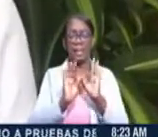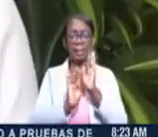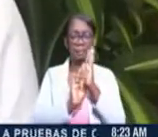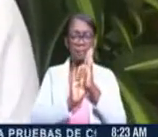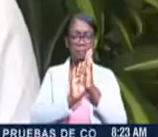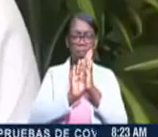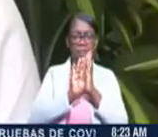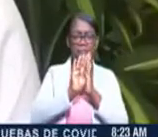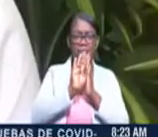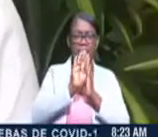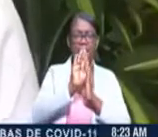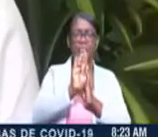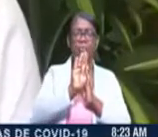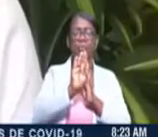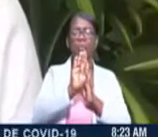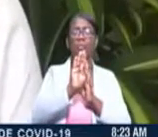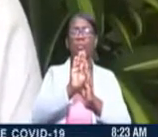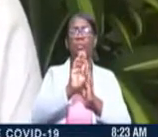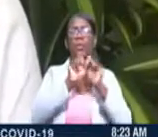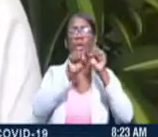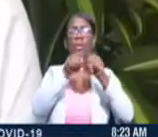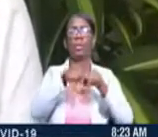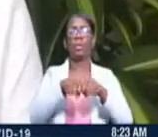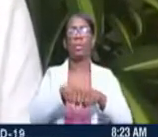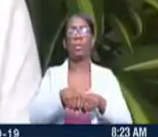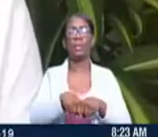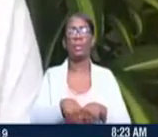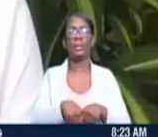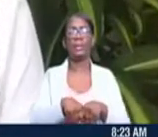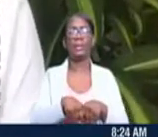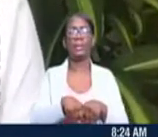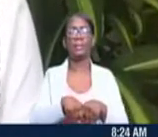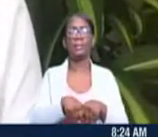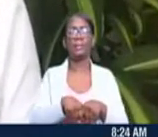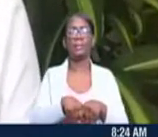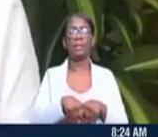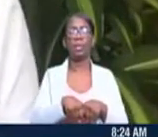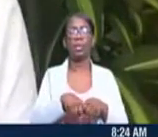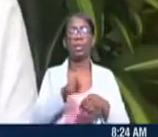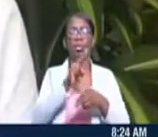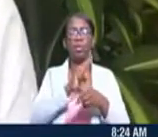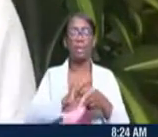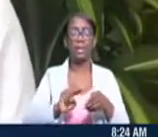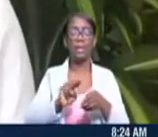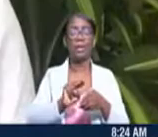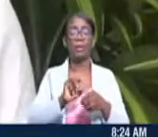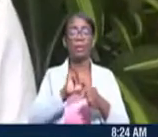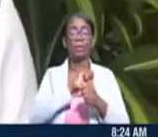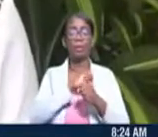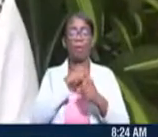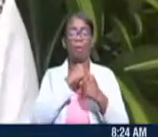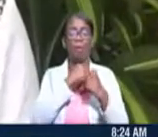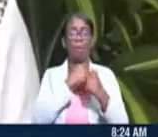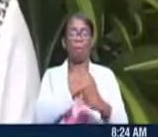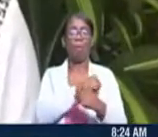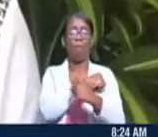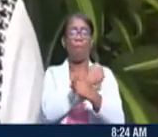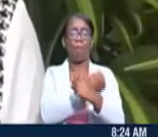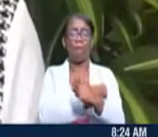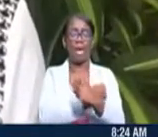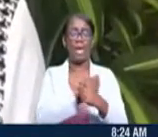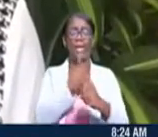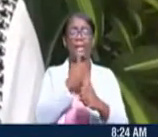la acuicultura puede ser un negocio robusto y sostenible. Por